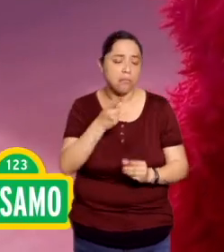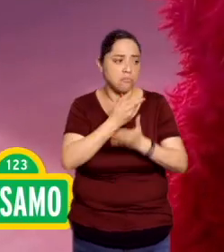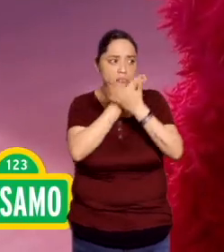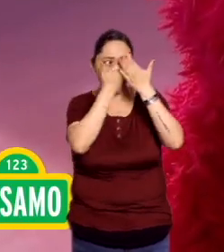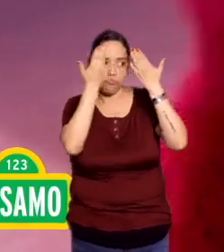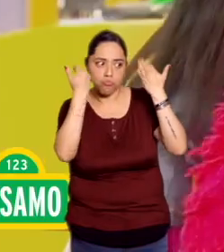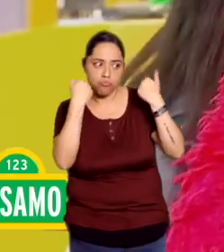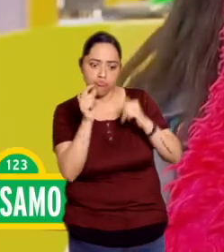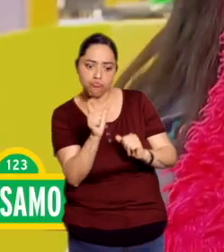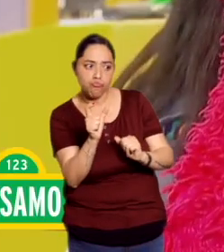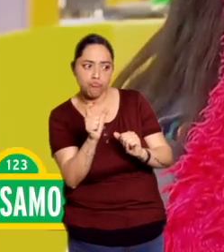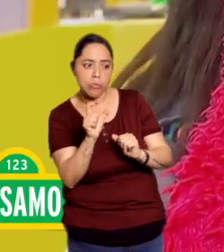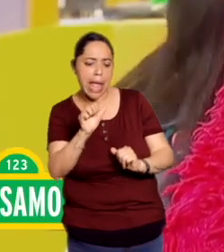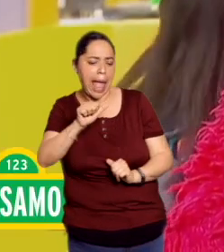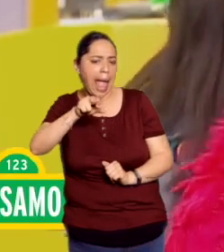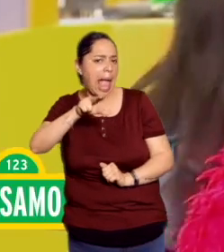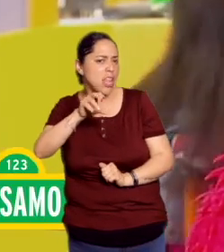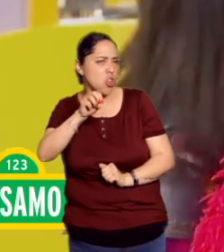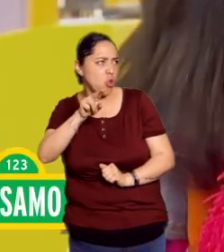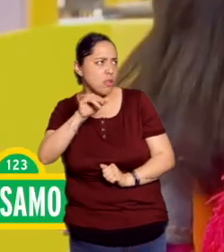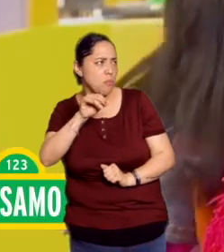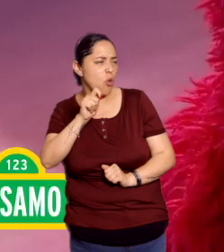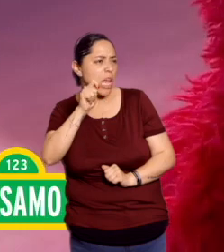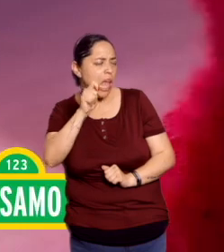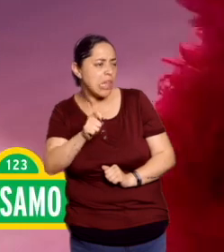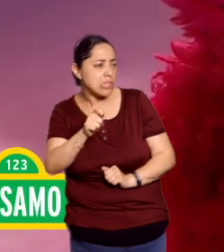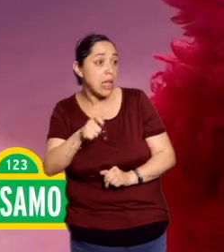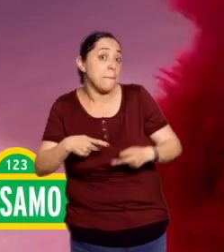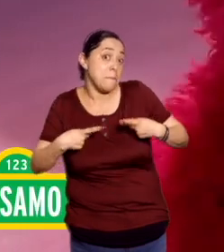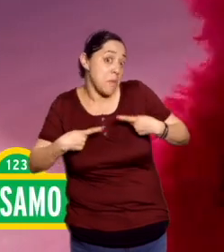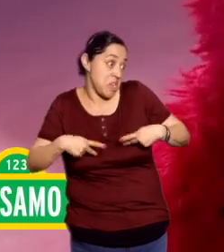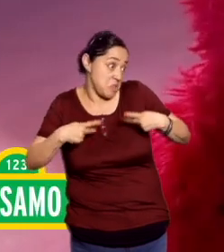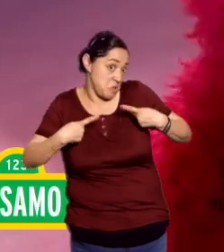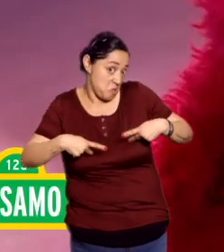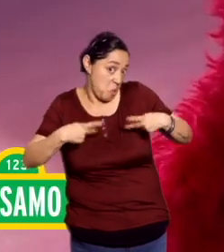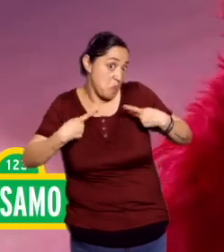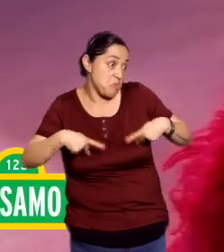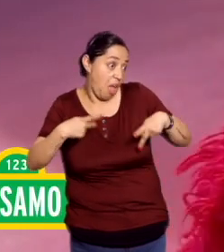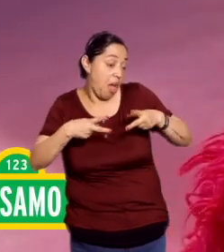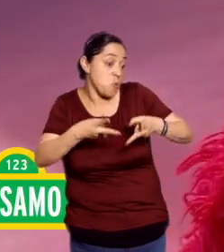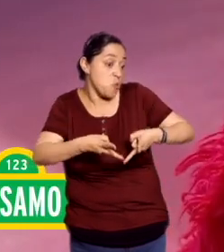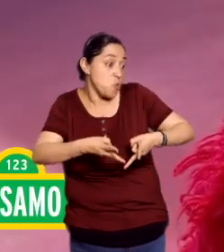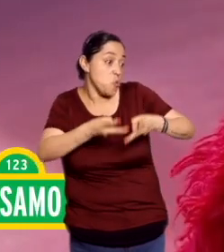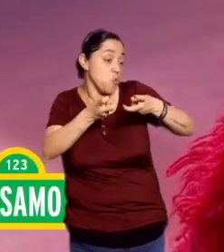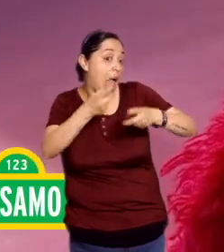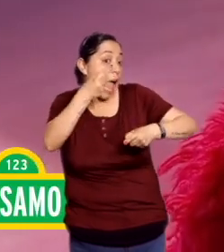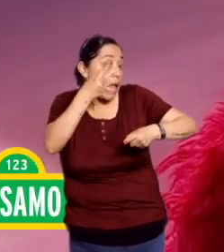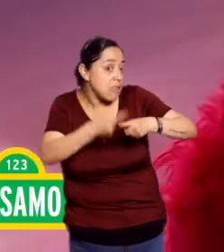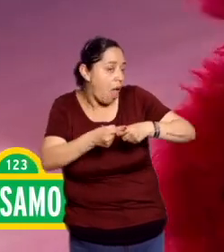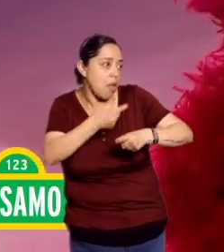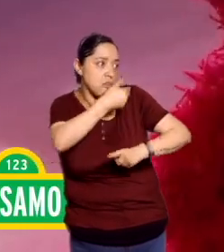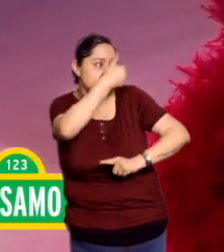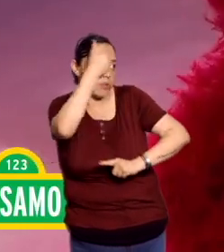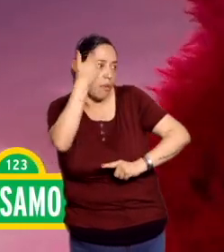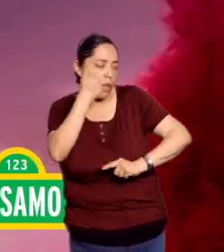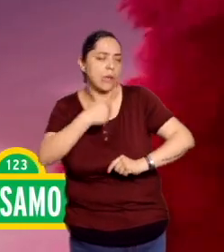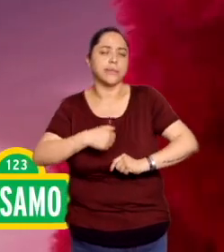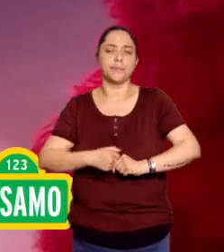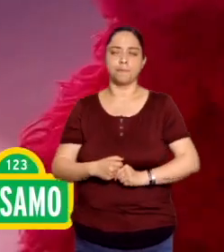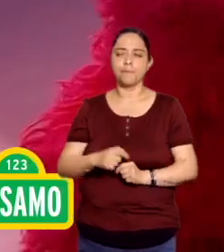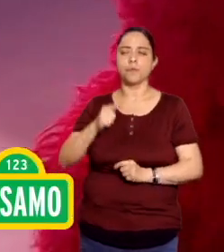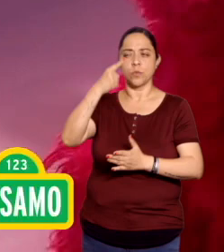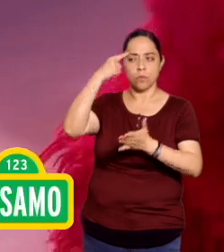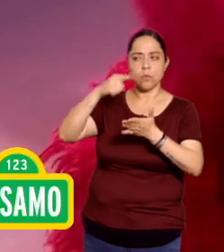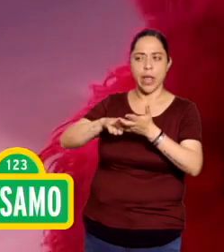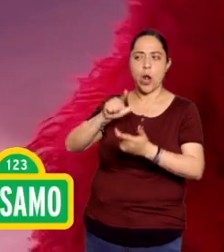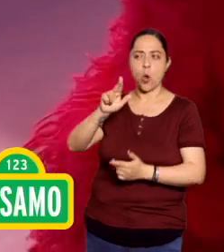¡Es anónimo! ¿Qué? Anónimo. Es decir que alguien lo hizo, pero no sabemos quién es. Pues seguro